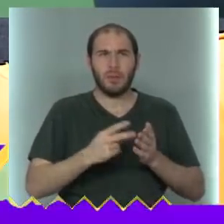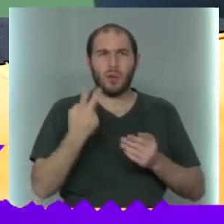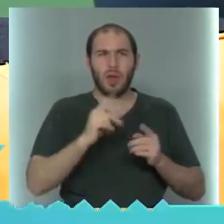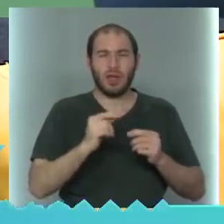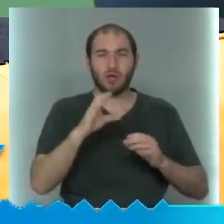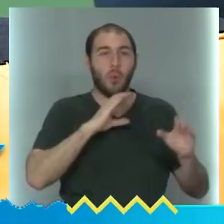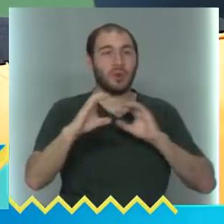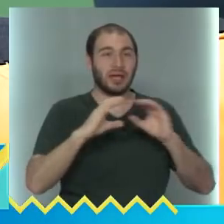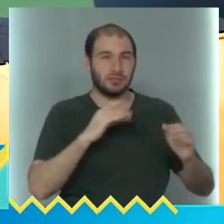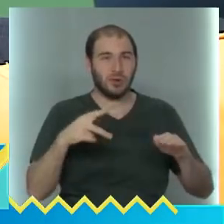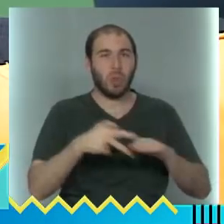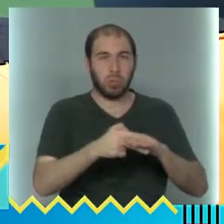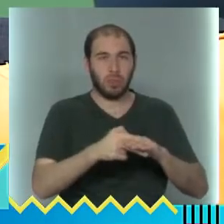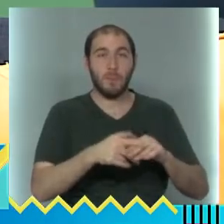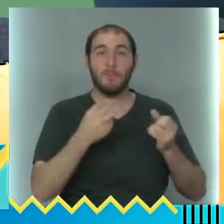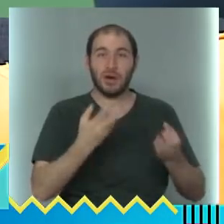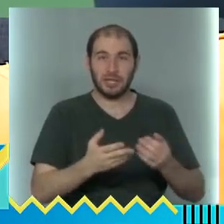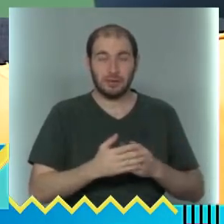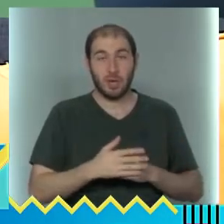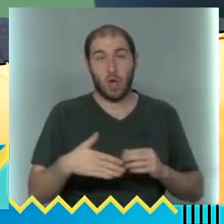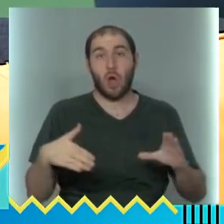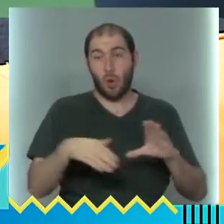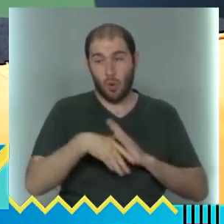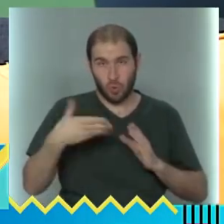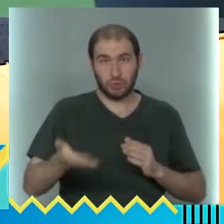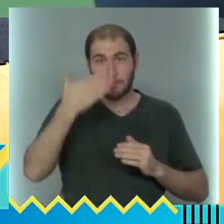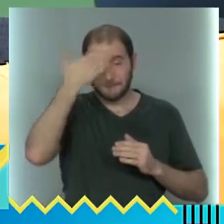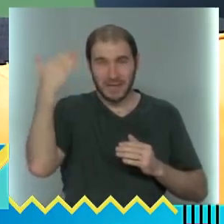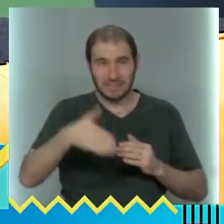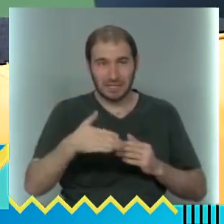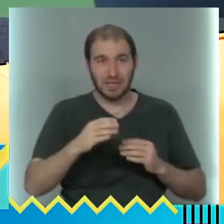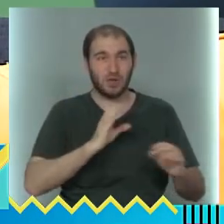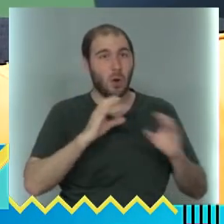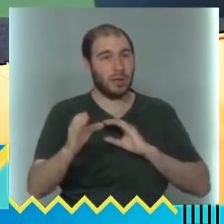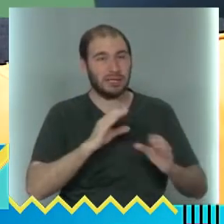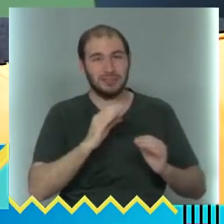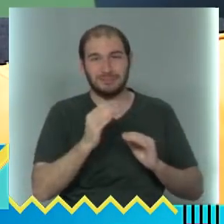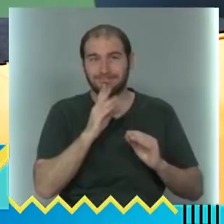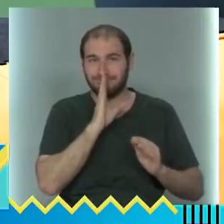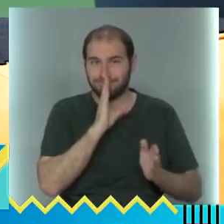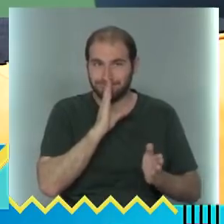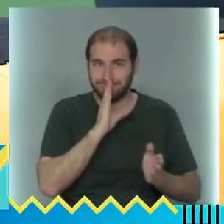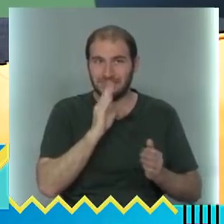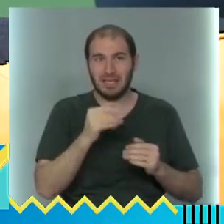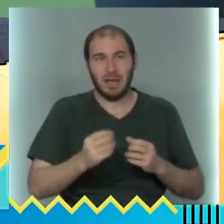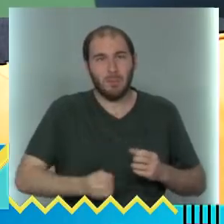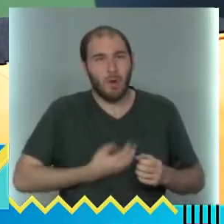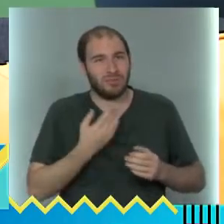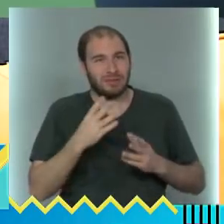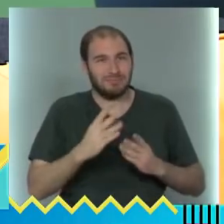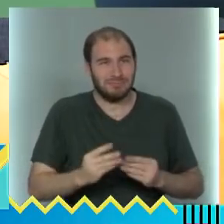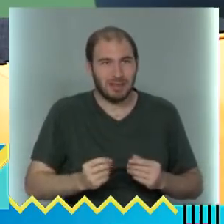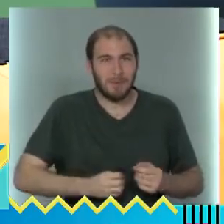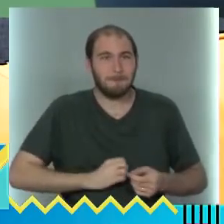es la comunicación, porque justamente el paciente deja de comunicar, deja de tomar la iniciativa,